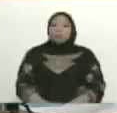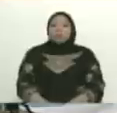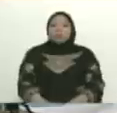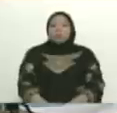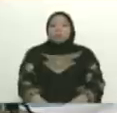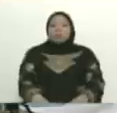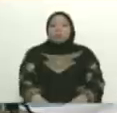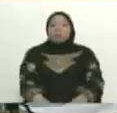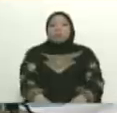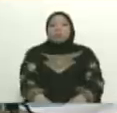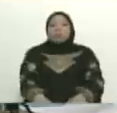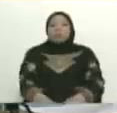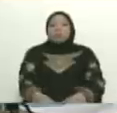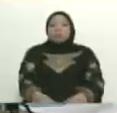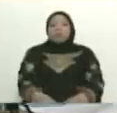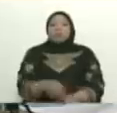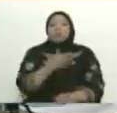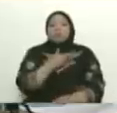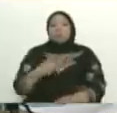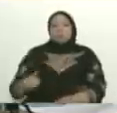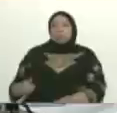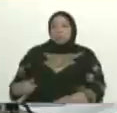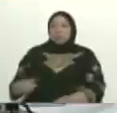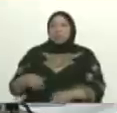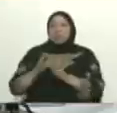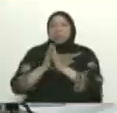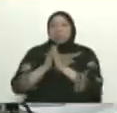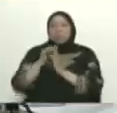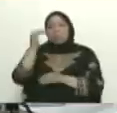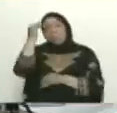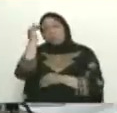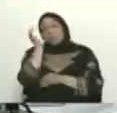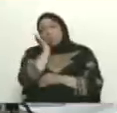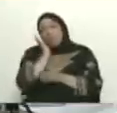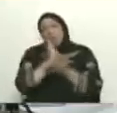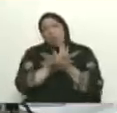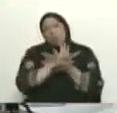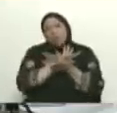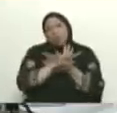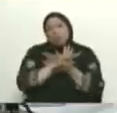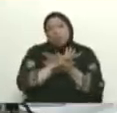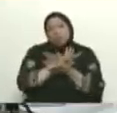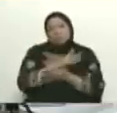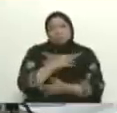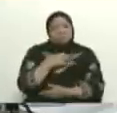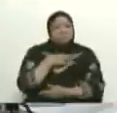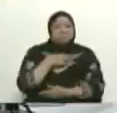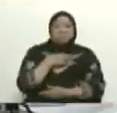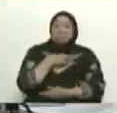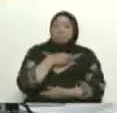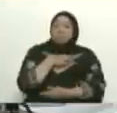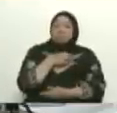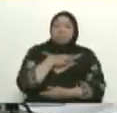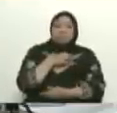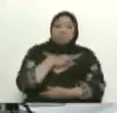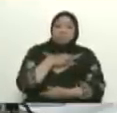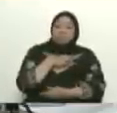presidenta, con calma? Y esa palabra no existía para ella.